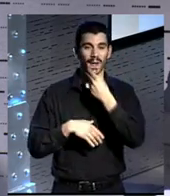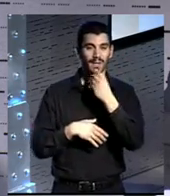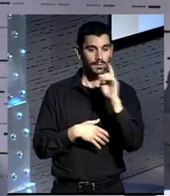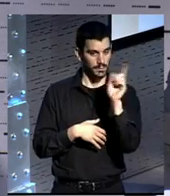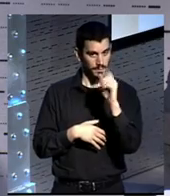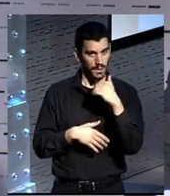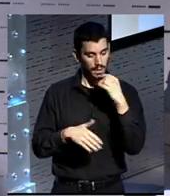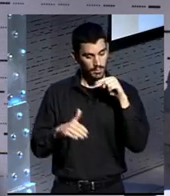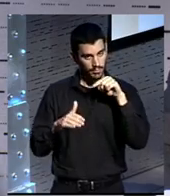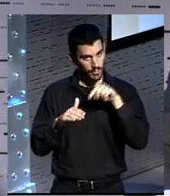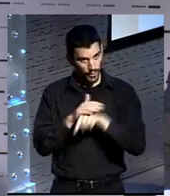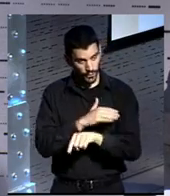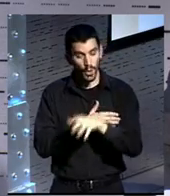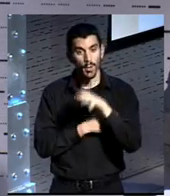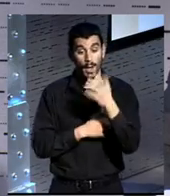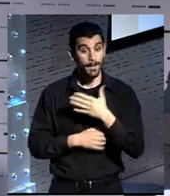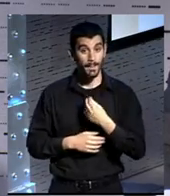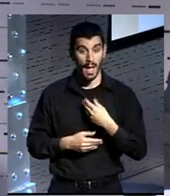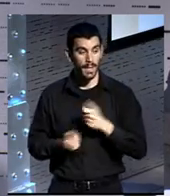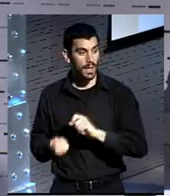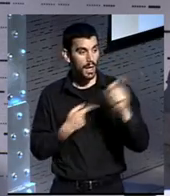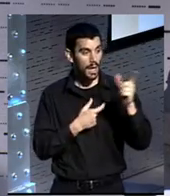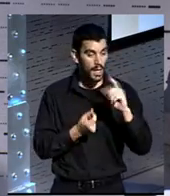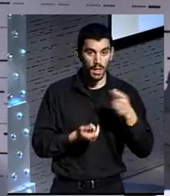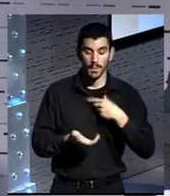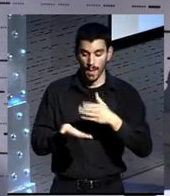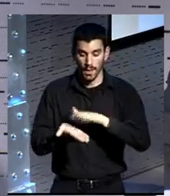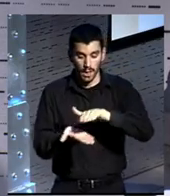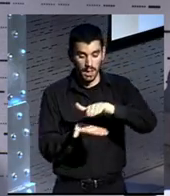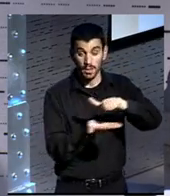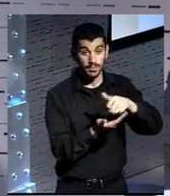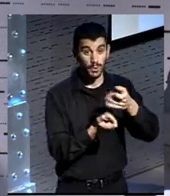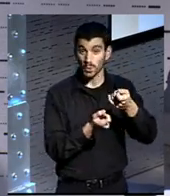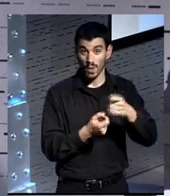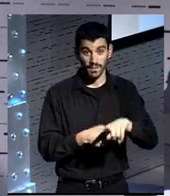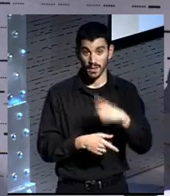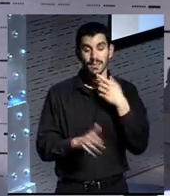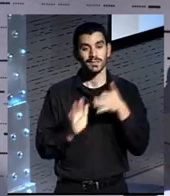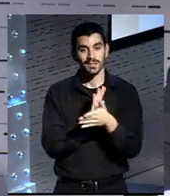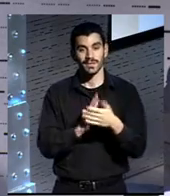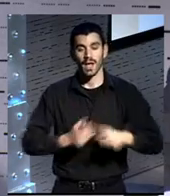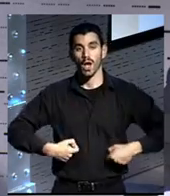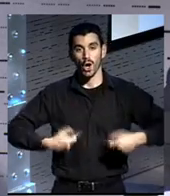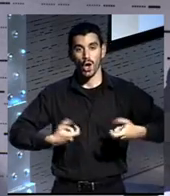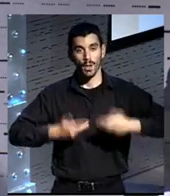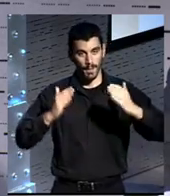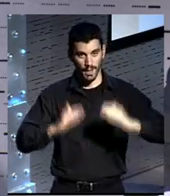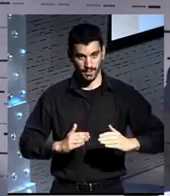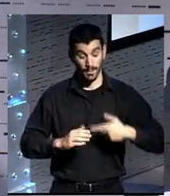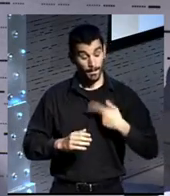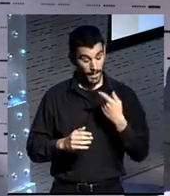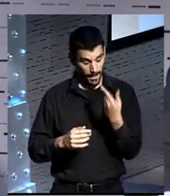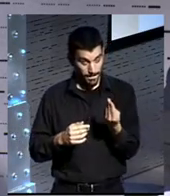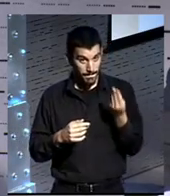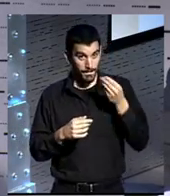no tenemos que manejar papel, no tenemos que transmitir papel de un sitio a otro, que nos va a implicar un ahorro de costes, pero es que además lo que nos va a permitir